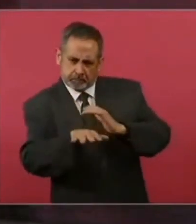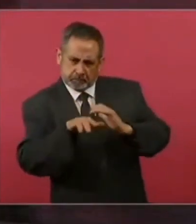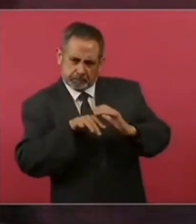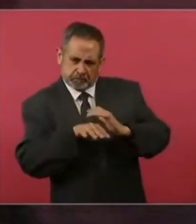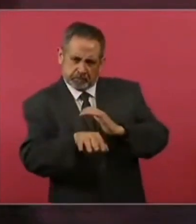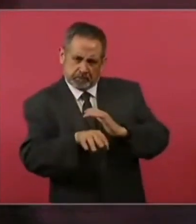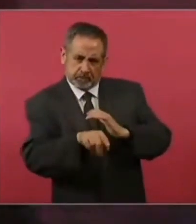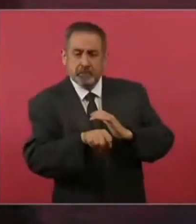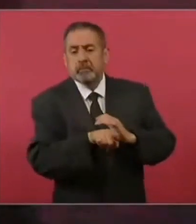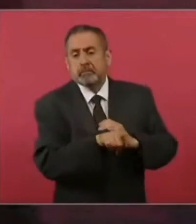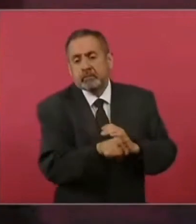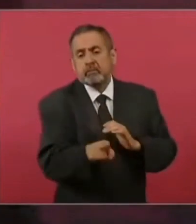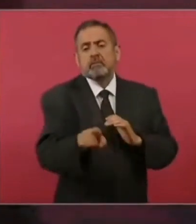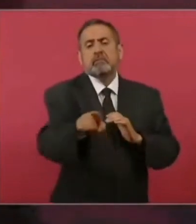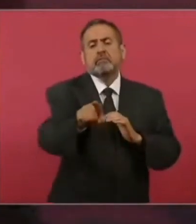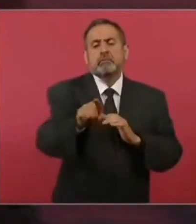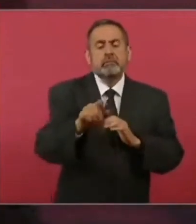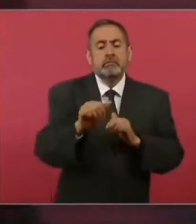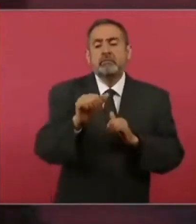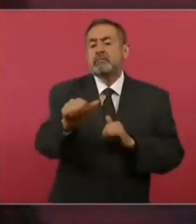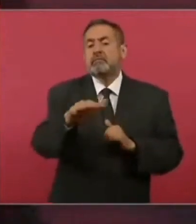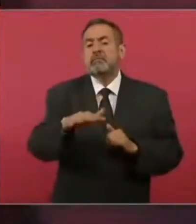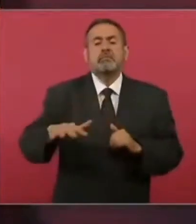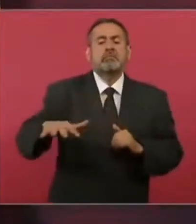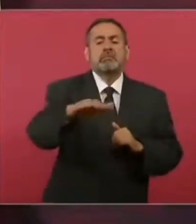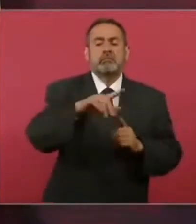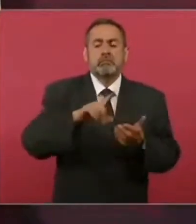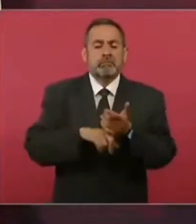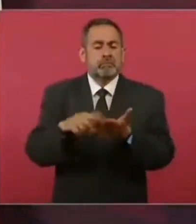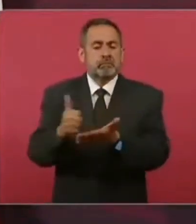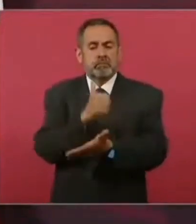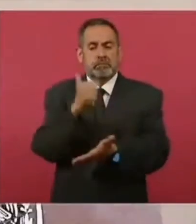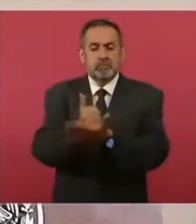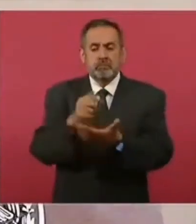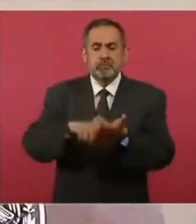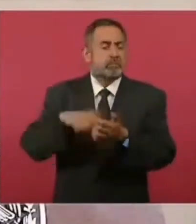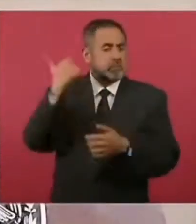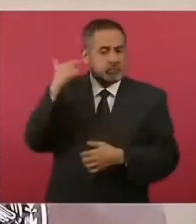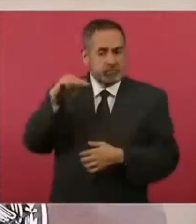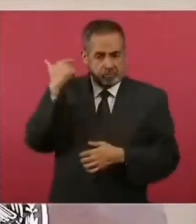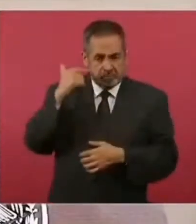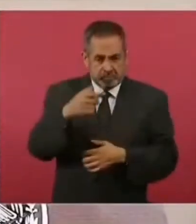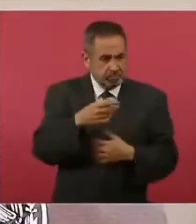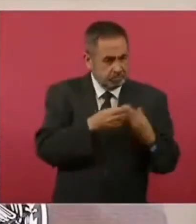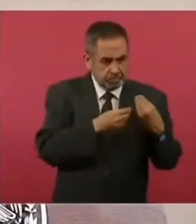que no falte el agua en toda la zona metropolitana de Guadalajara.